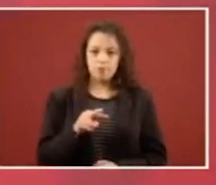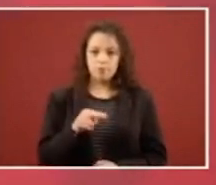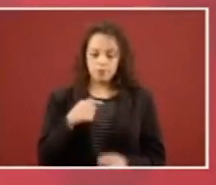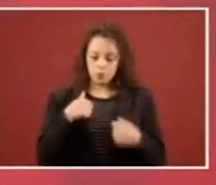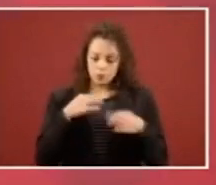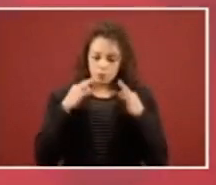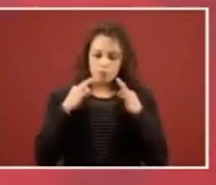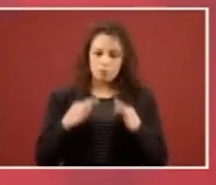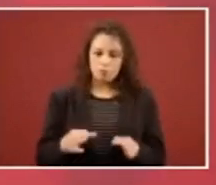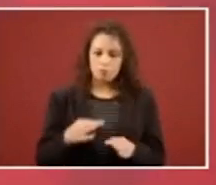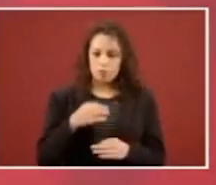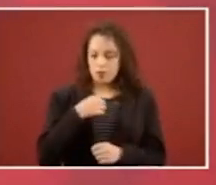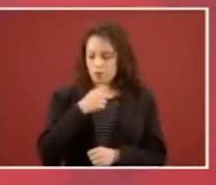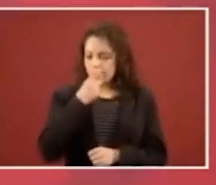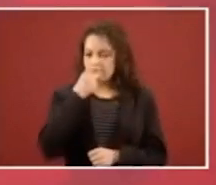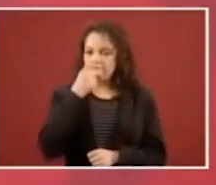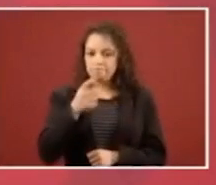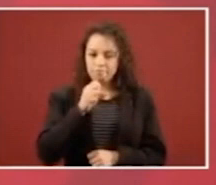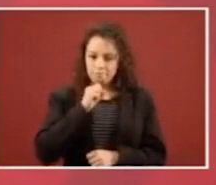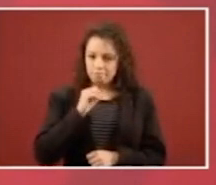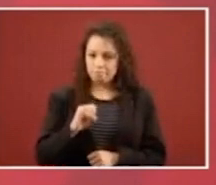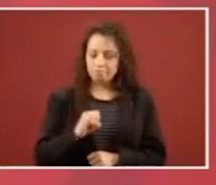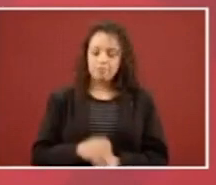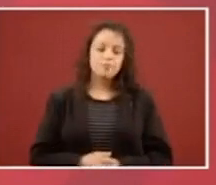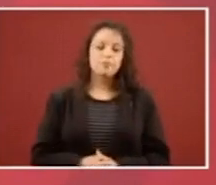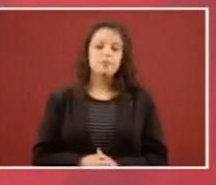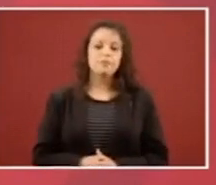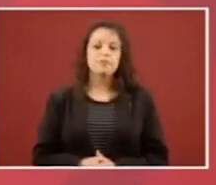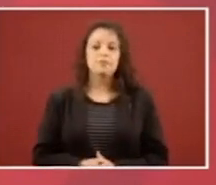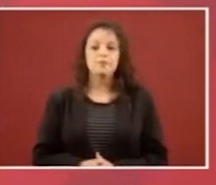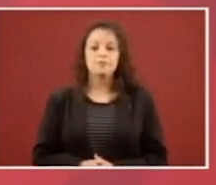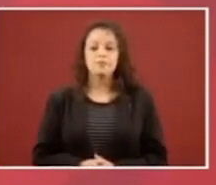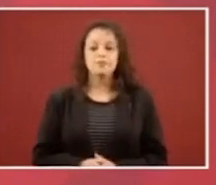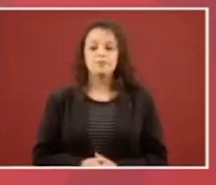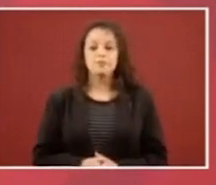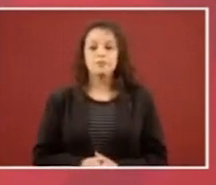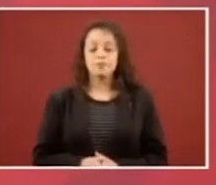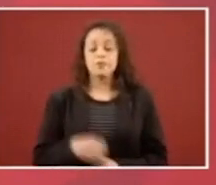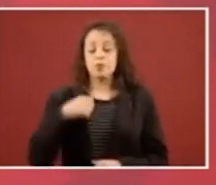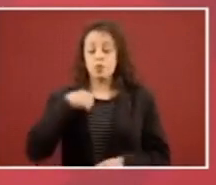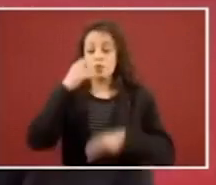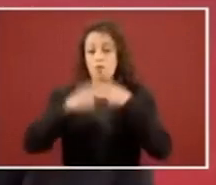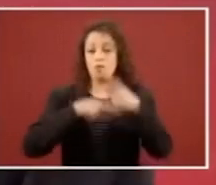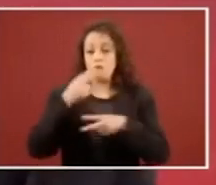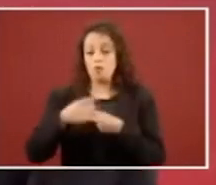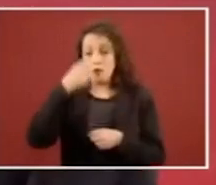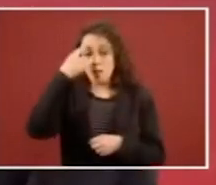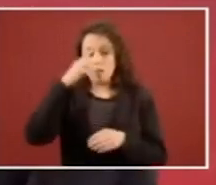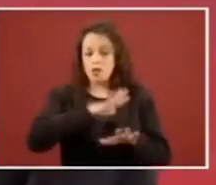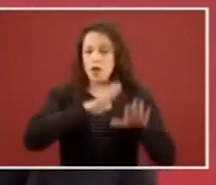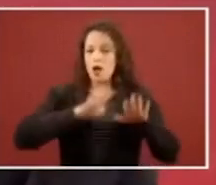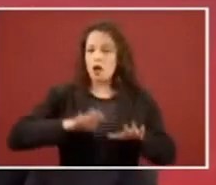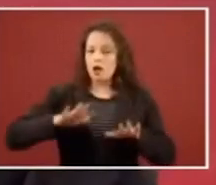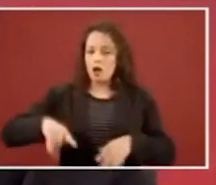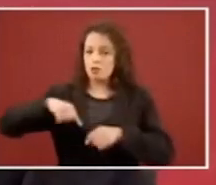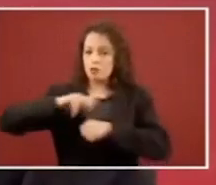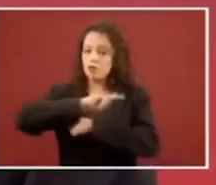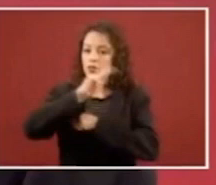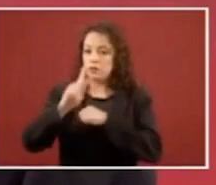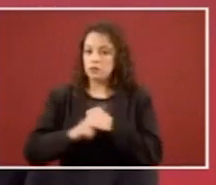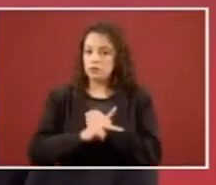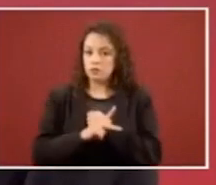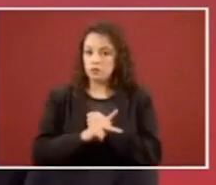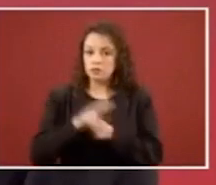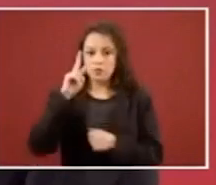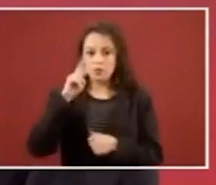autenticidad, y vamos a pacificar el país. Es el gran desafío, el